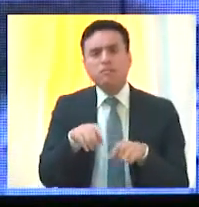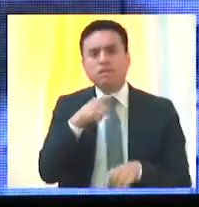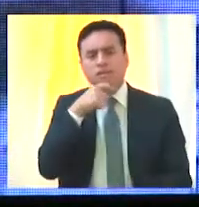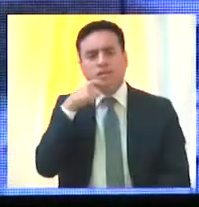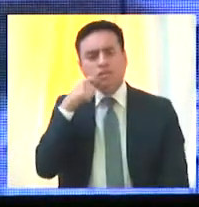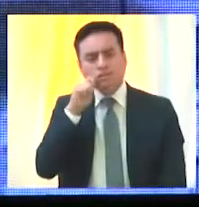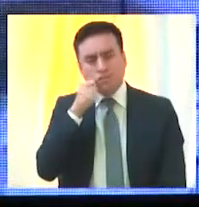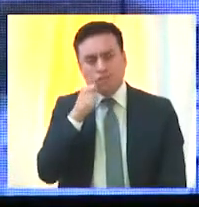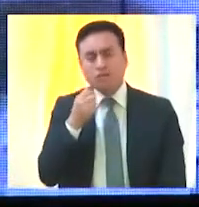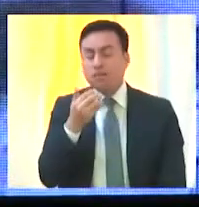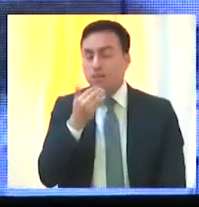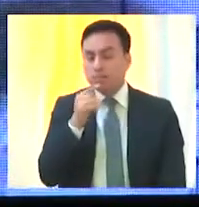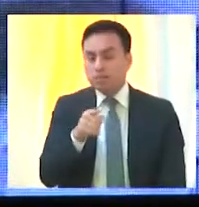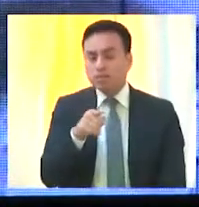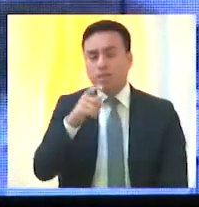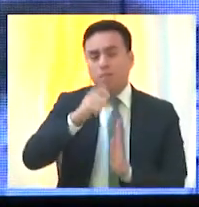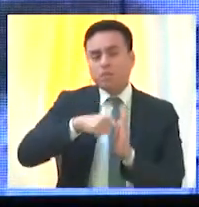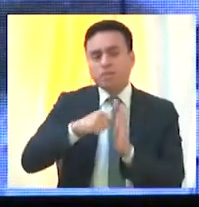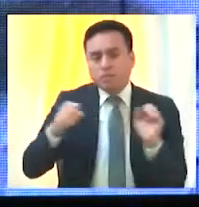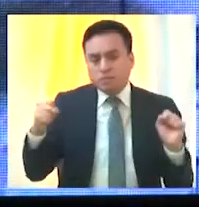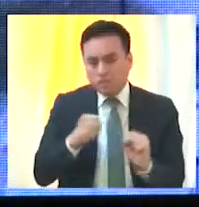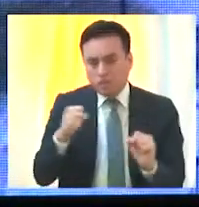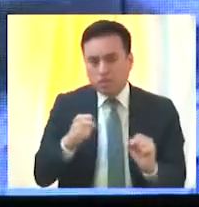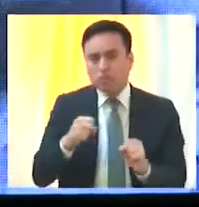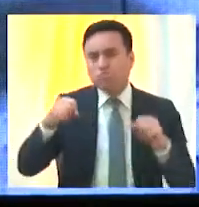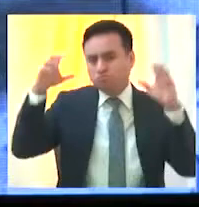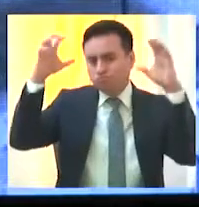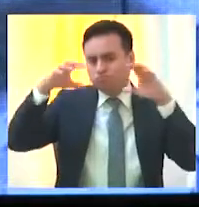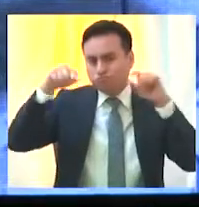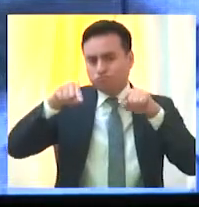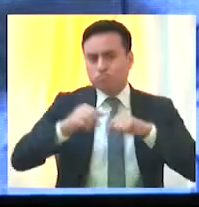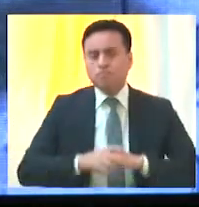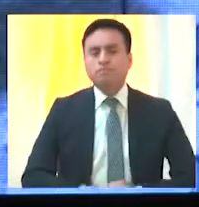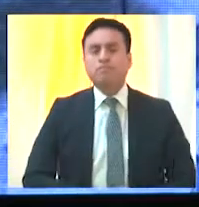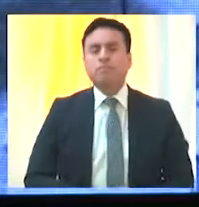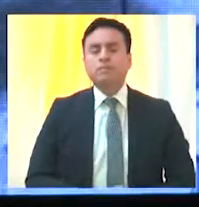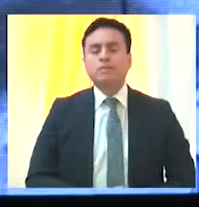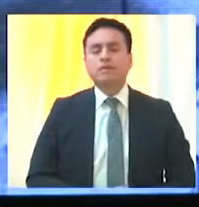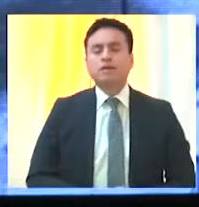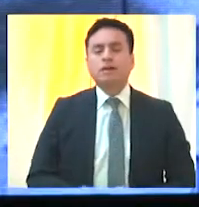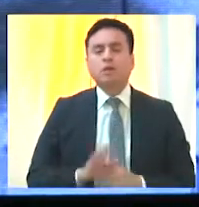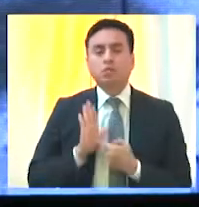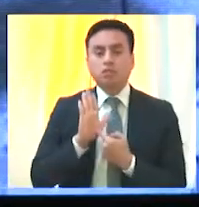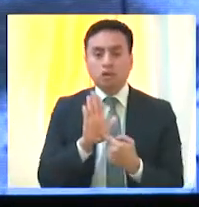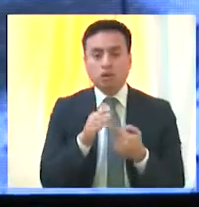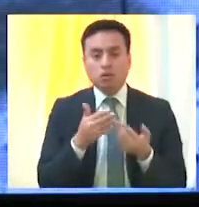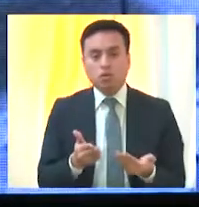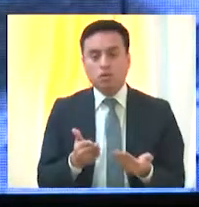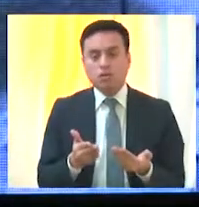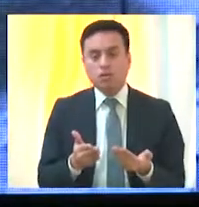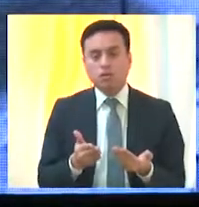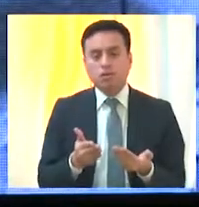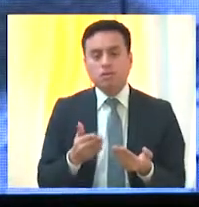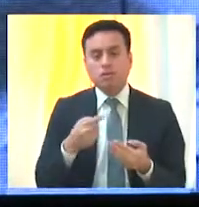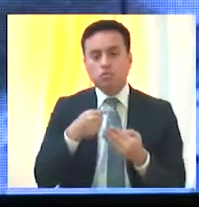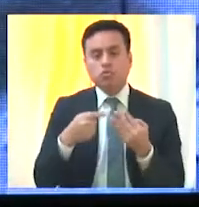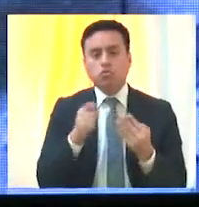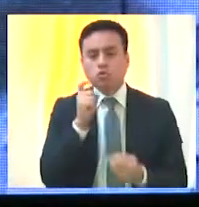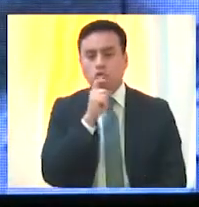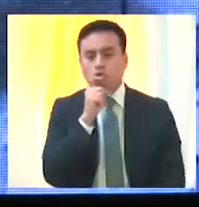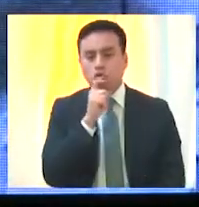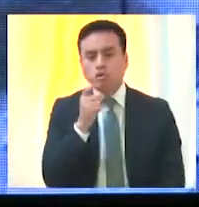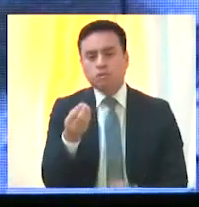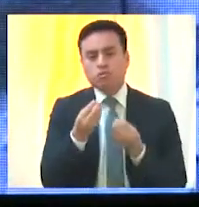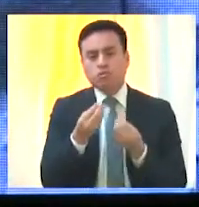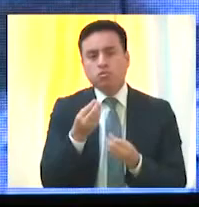que está muy concentrado en los meses de invierno esa precipitación. Les voy a mostrar ahora, a continuación, precisamente los puntos rojos, lo que ha ocurrido